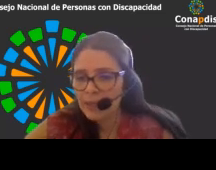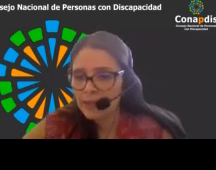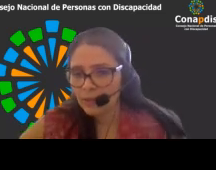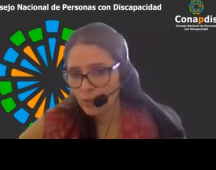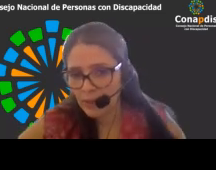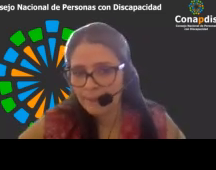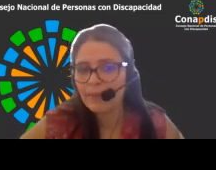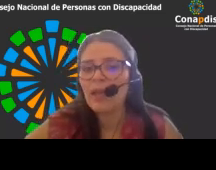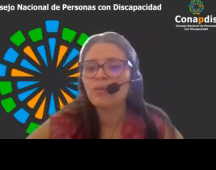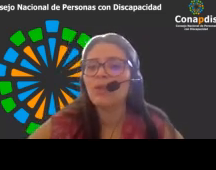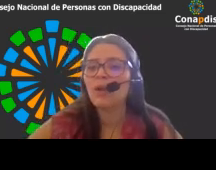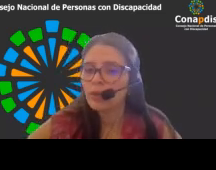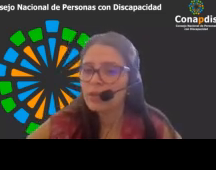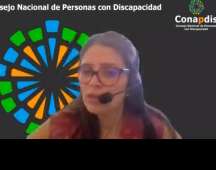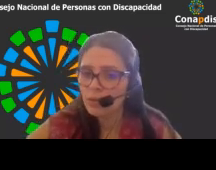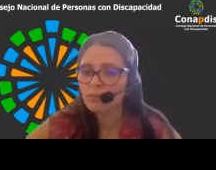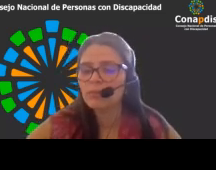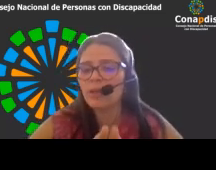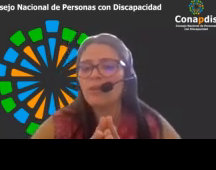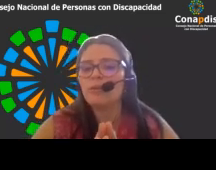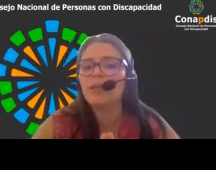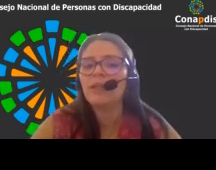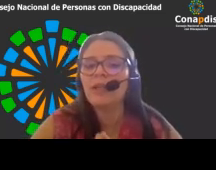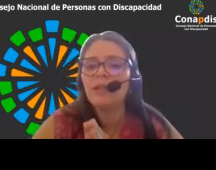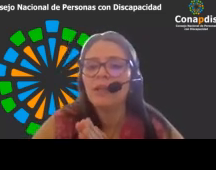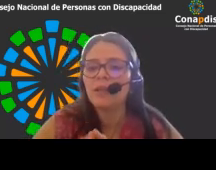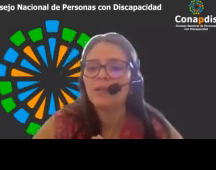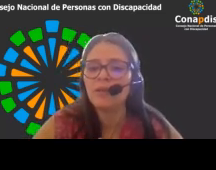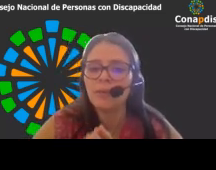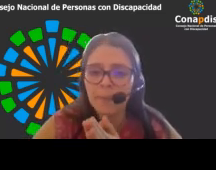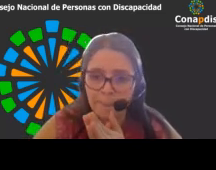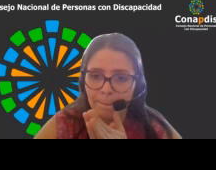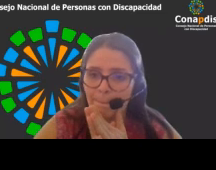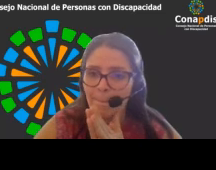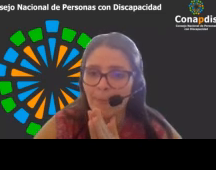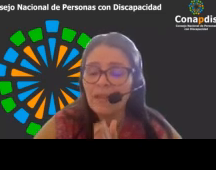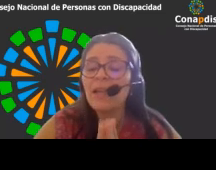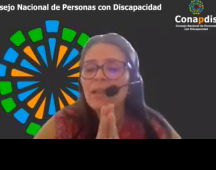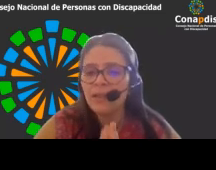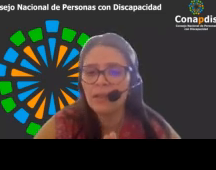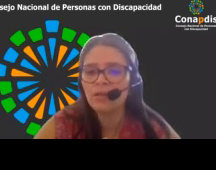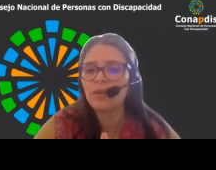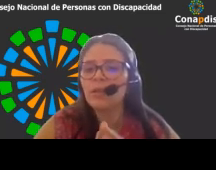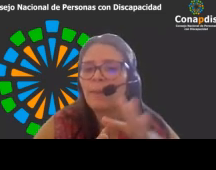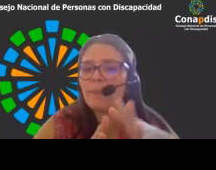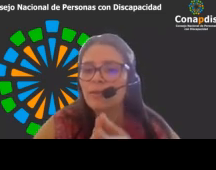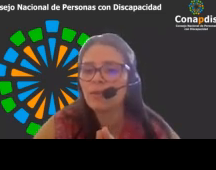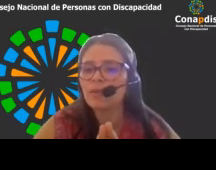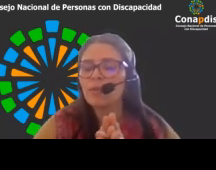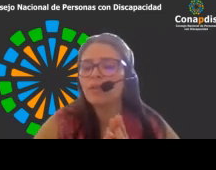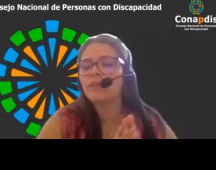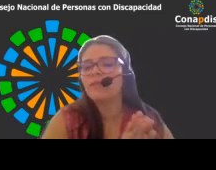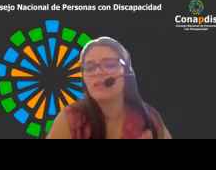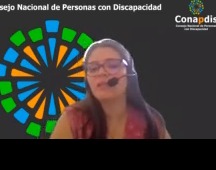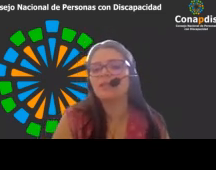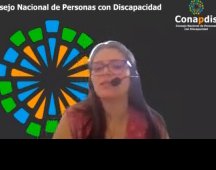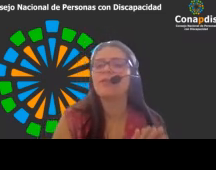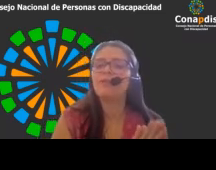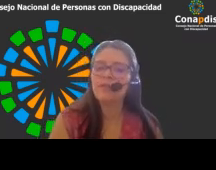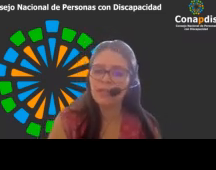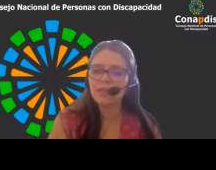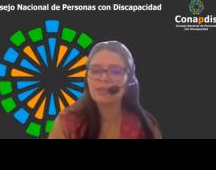te las voy a leer textual es una condición Que resulta entre la interacción de la interacción entre personas con